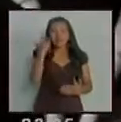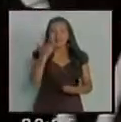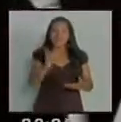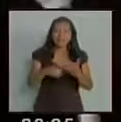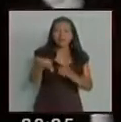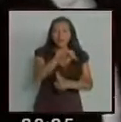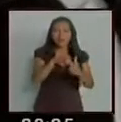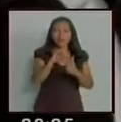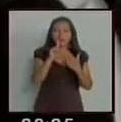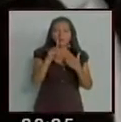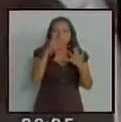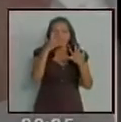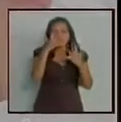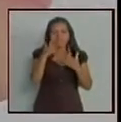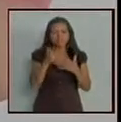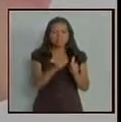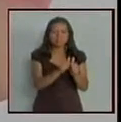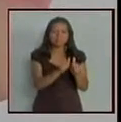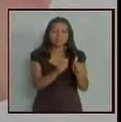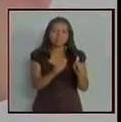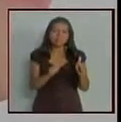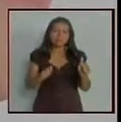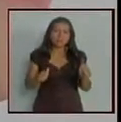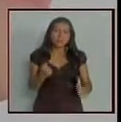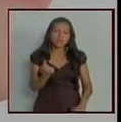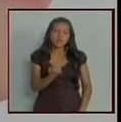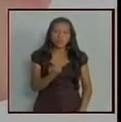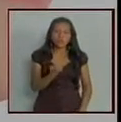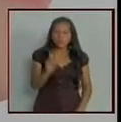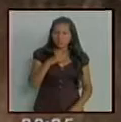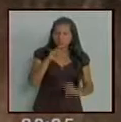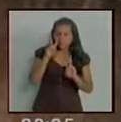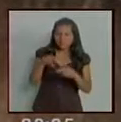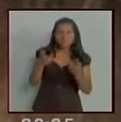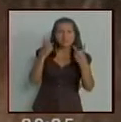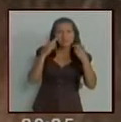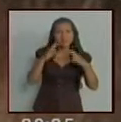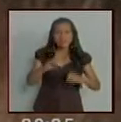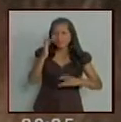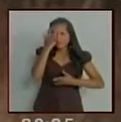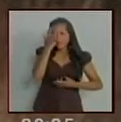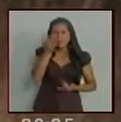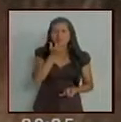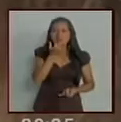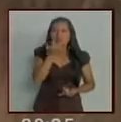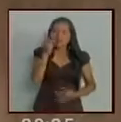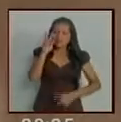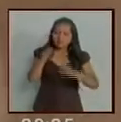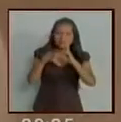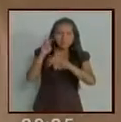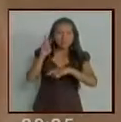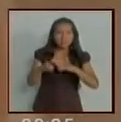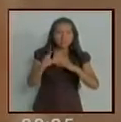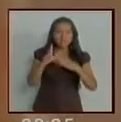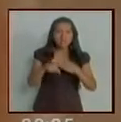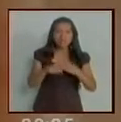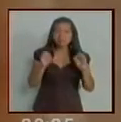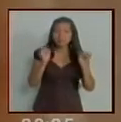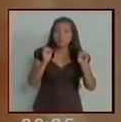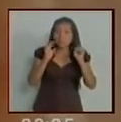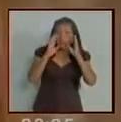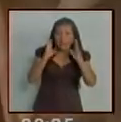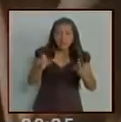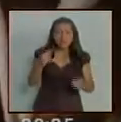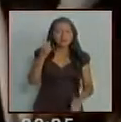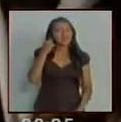se deprime. Entonces, de pronto buscamos un montón de enfermedades que el señor pueda o la señora puede tener, pero en ningún momento estamos sospechando